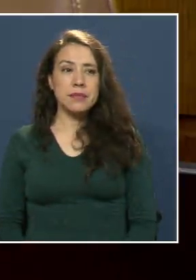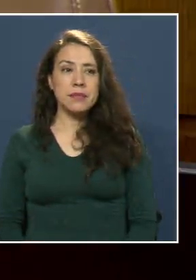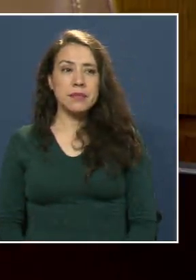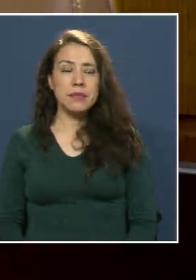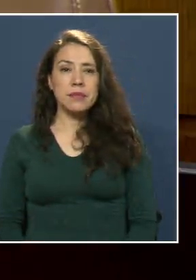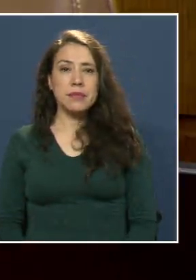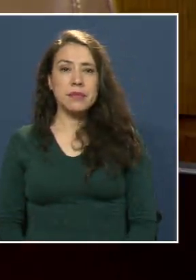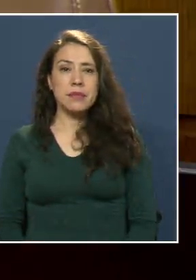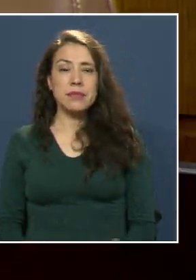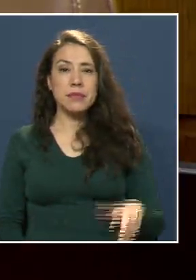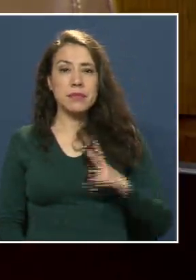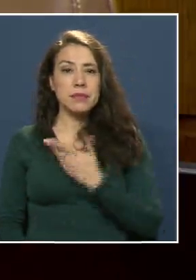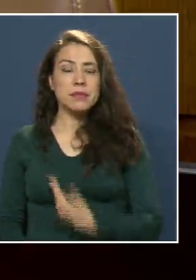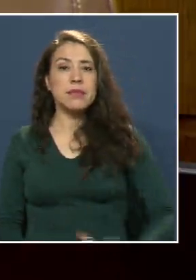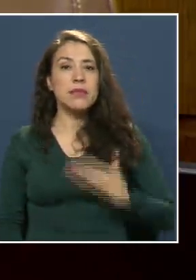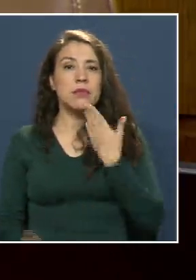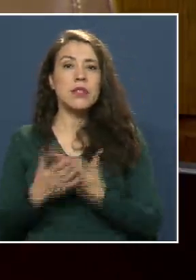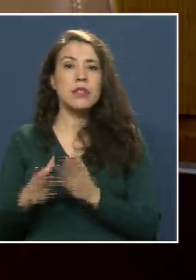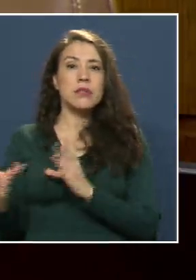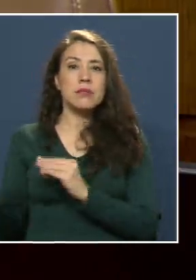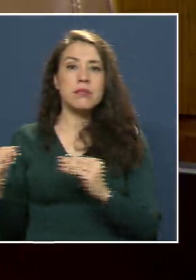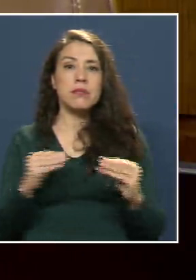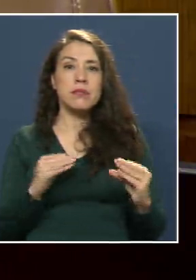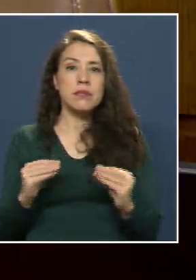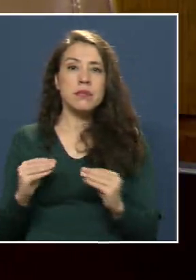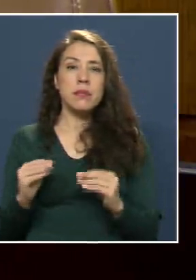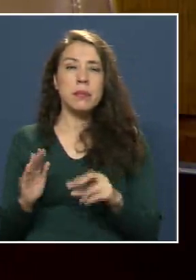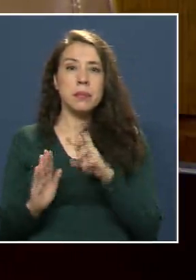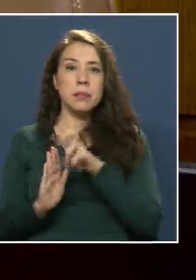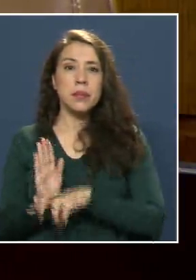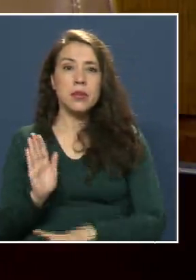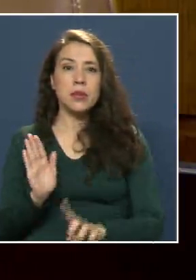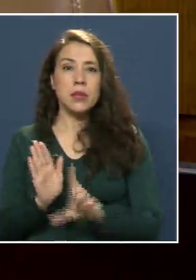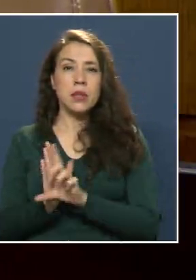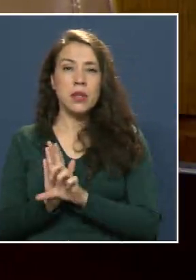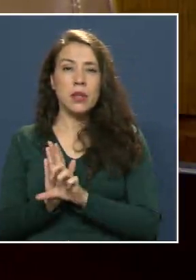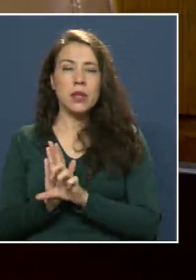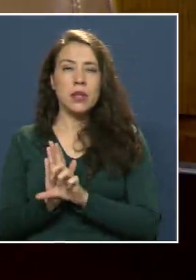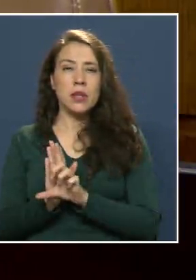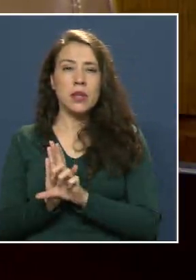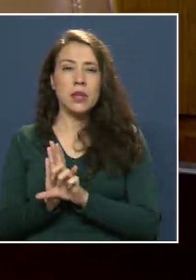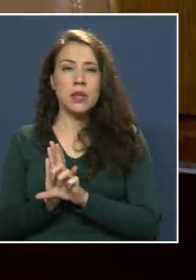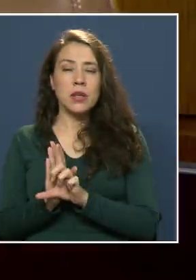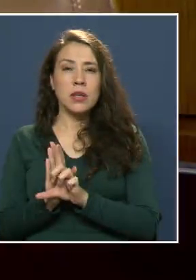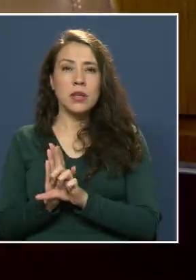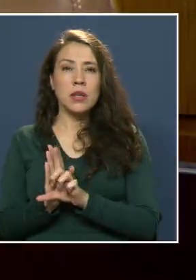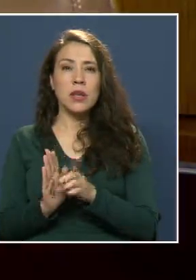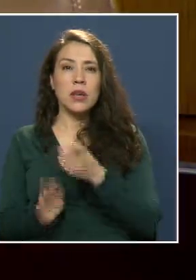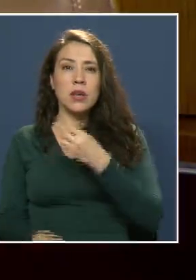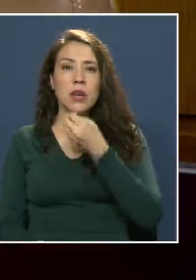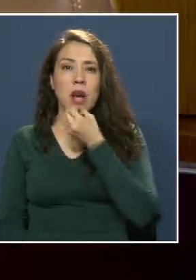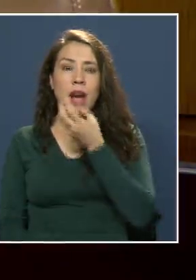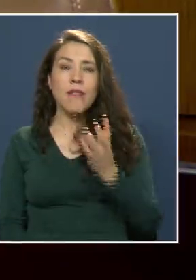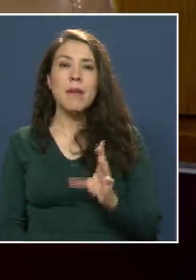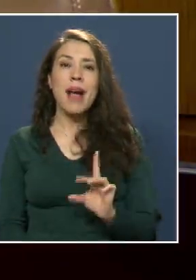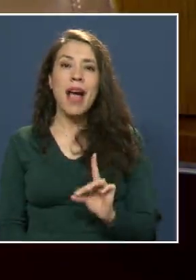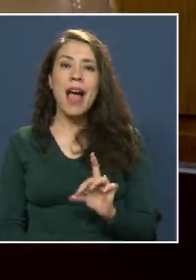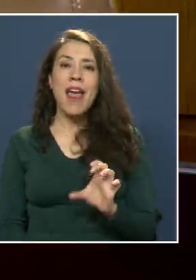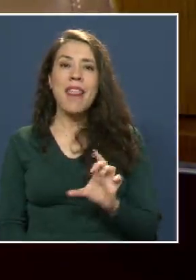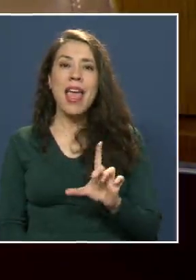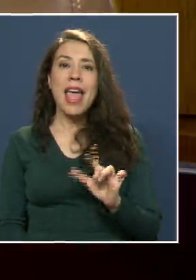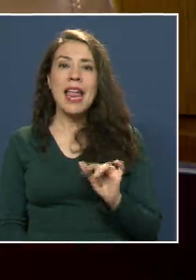señor presidente, es que cuando discutimos un proyecto de ley donde hablamos de que un delito